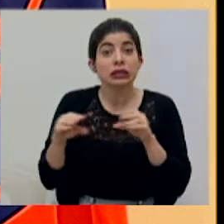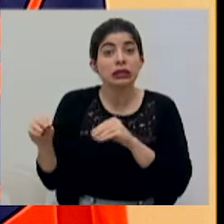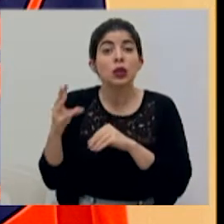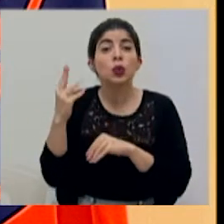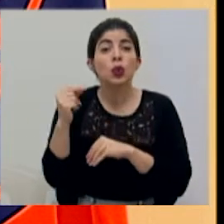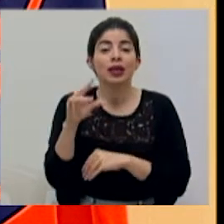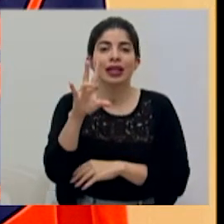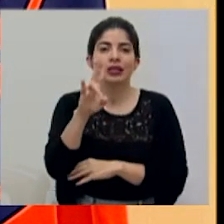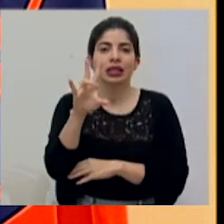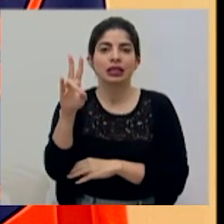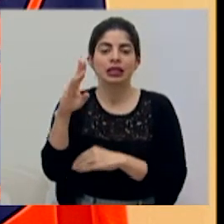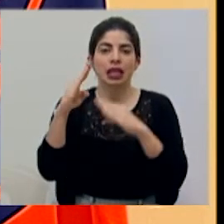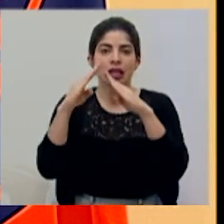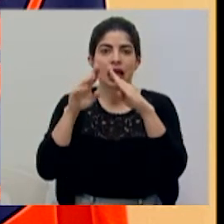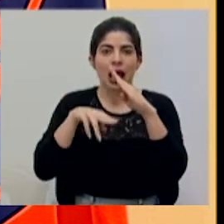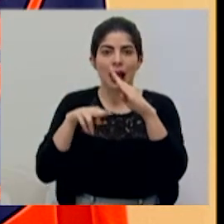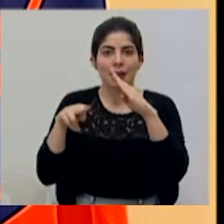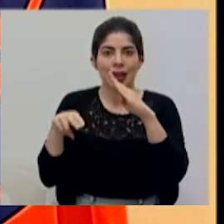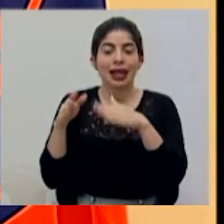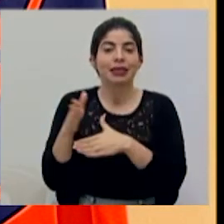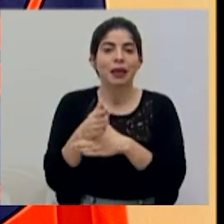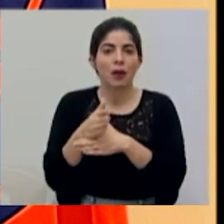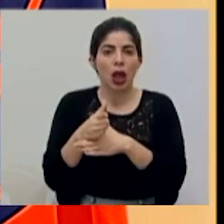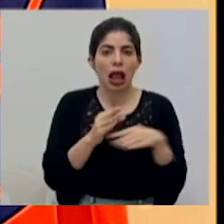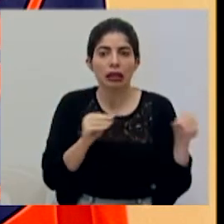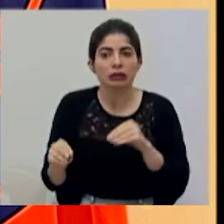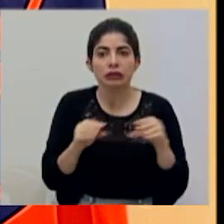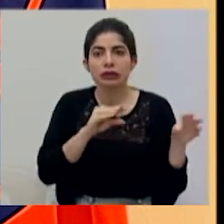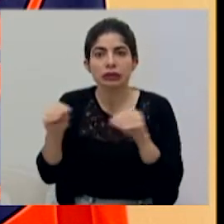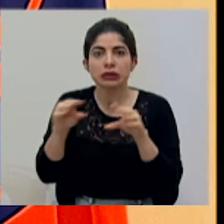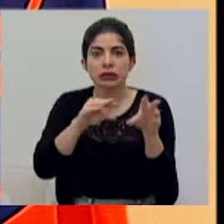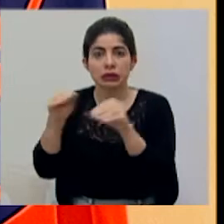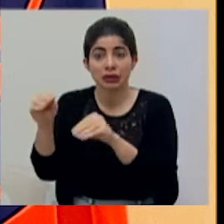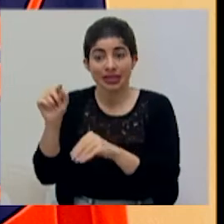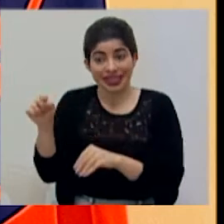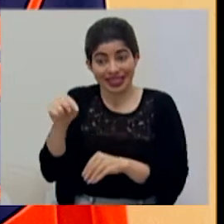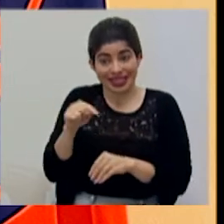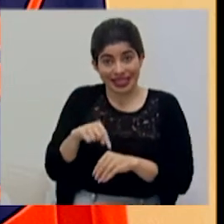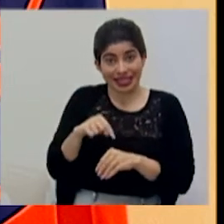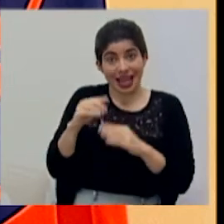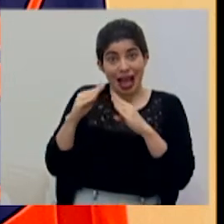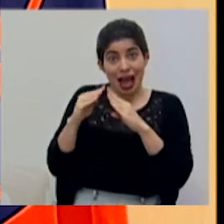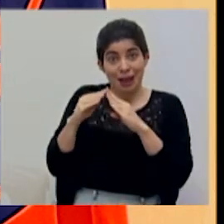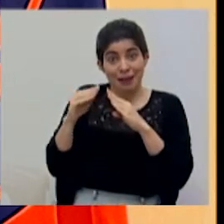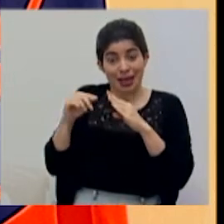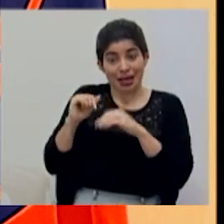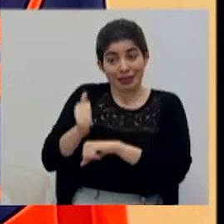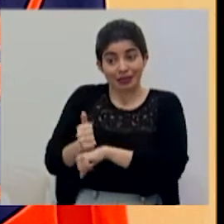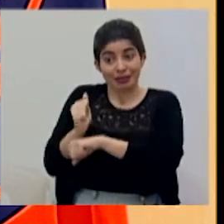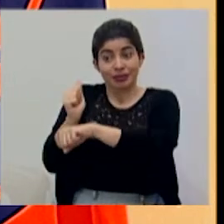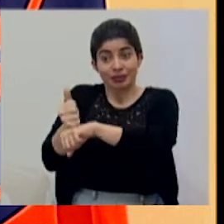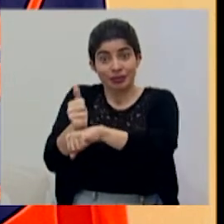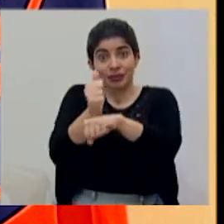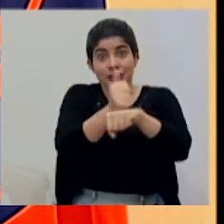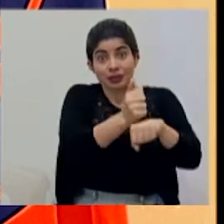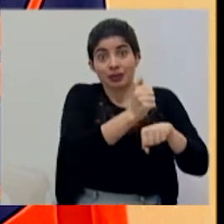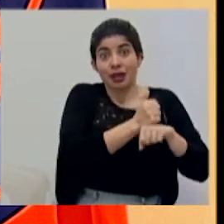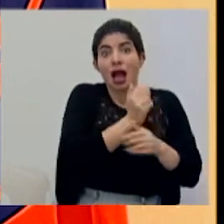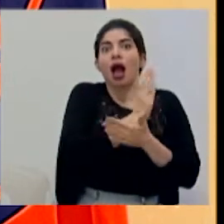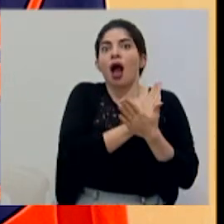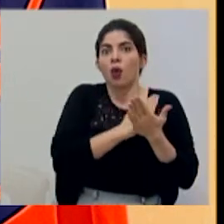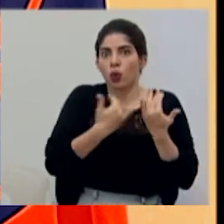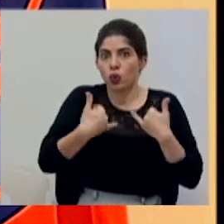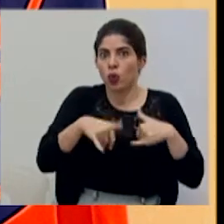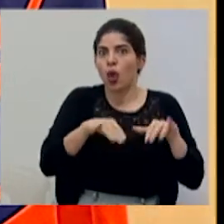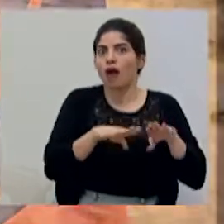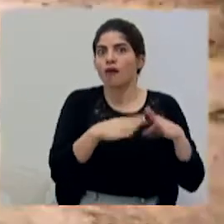77 albergues temporales. De esos todavía se mantienen albergues abiertos, estamos